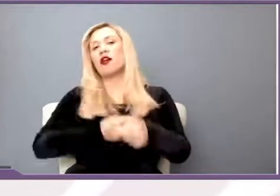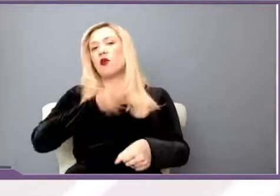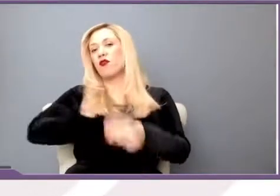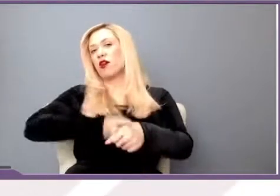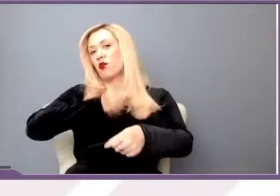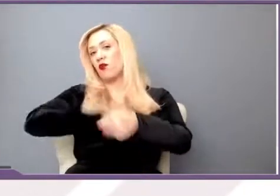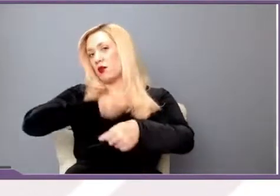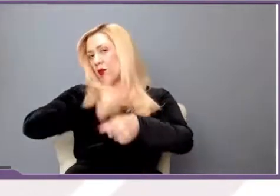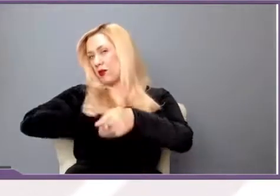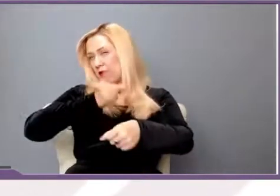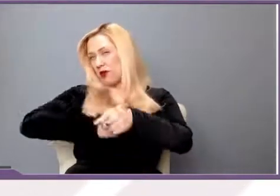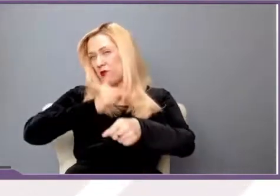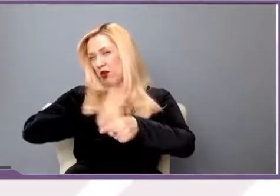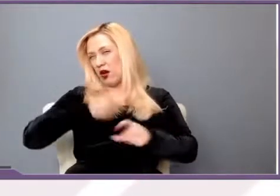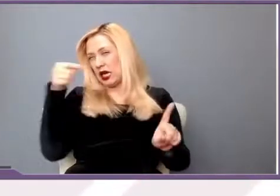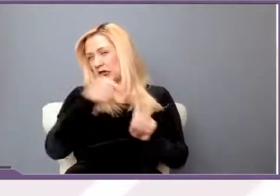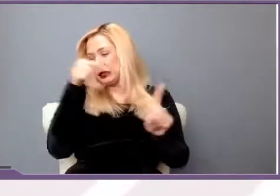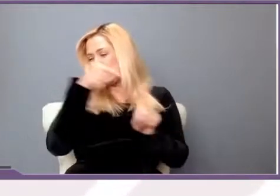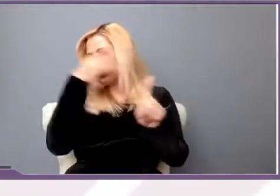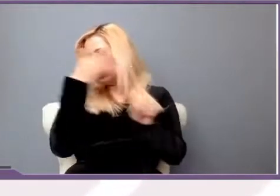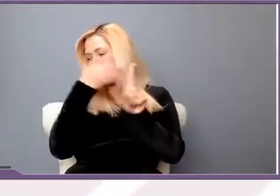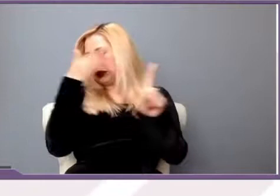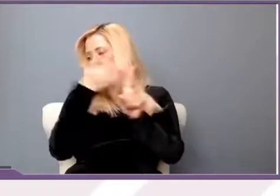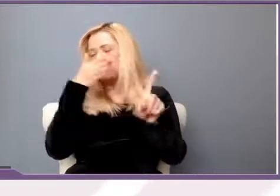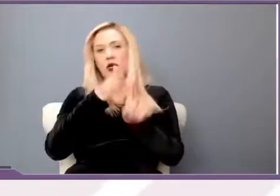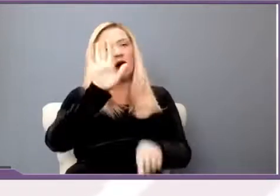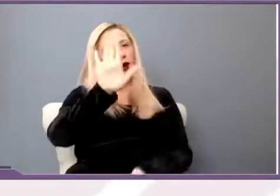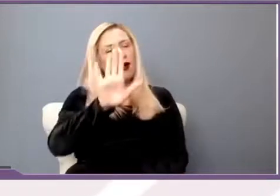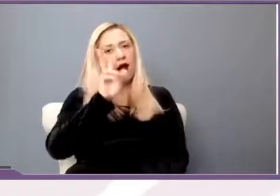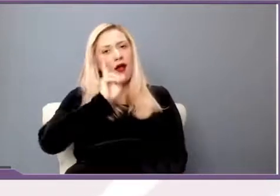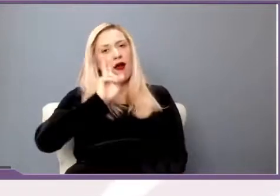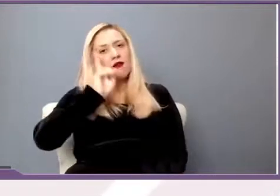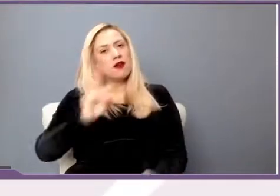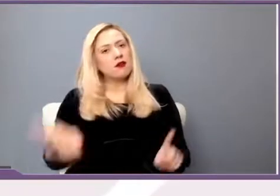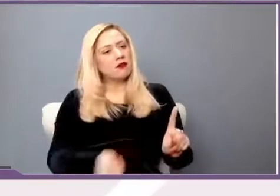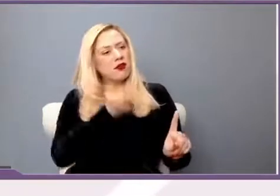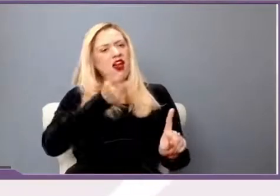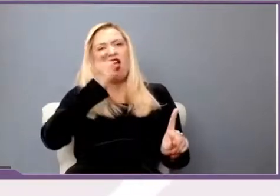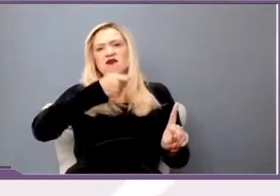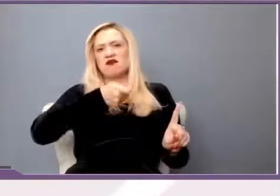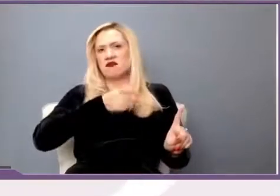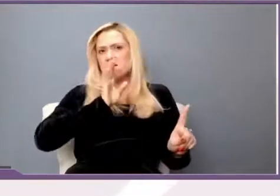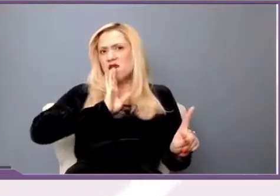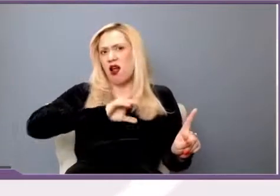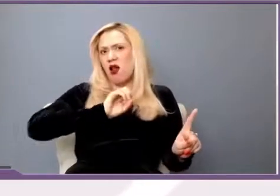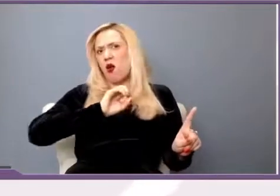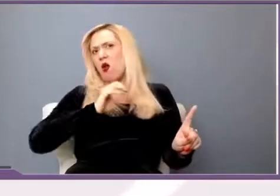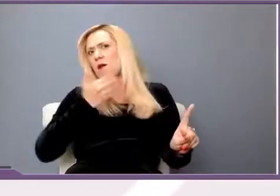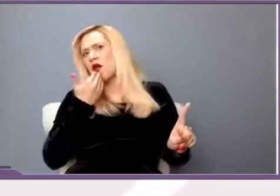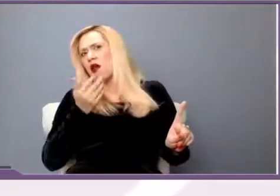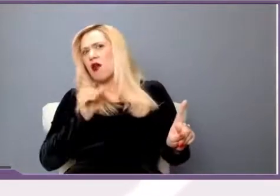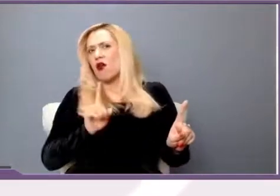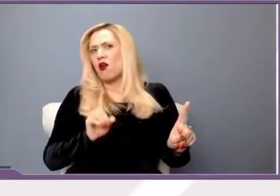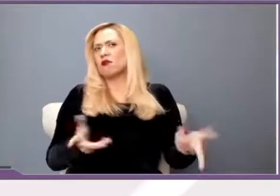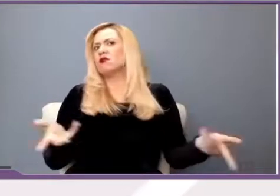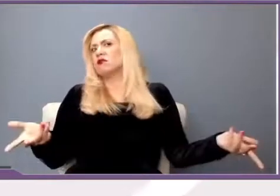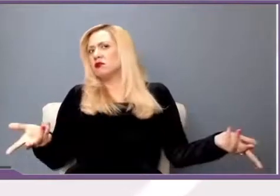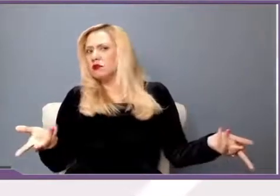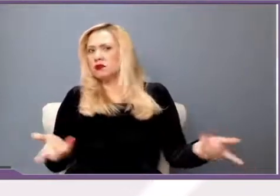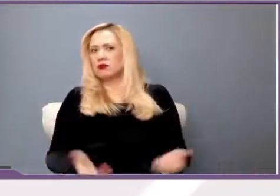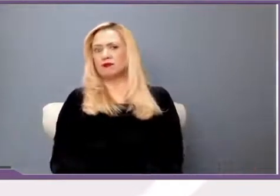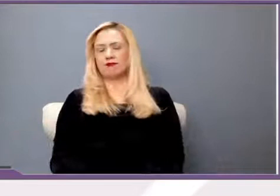desde ahí, pues también habría que preguntarle qué habría de malo si nos viviéramos como enfermos, ¿no?